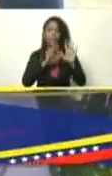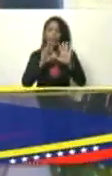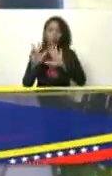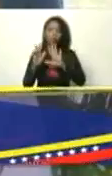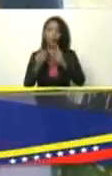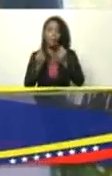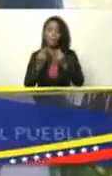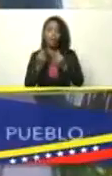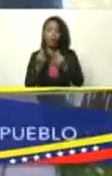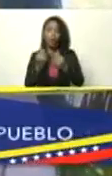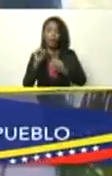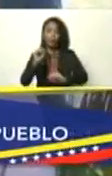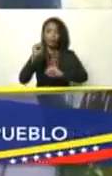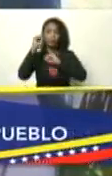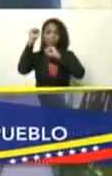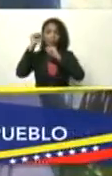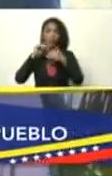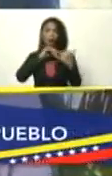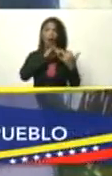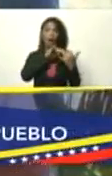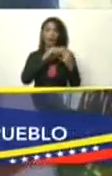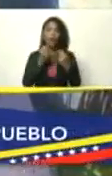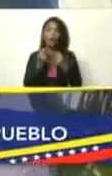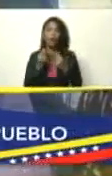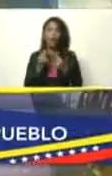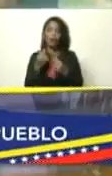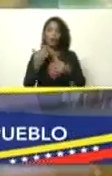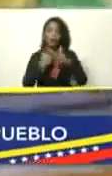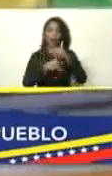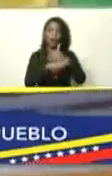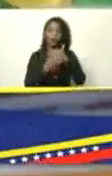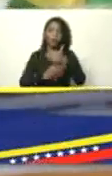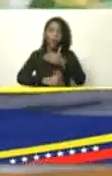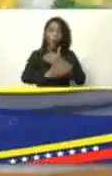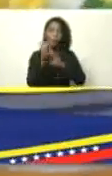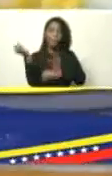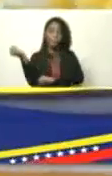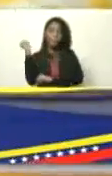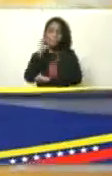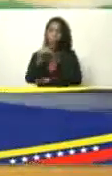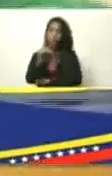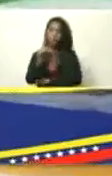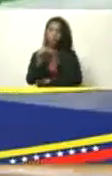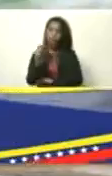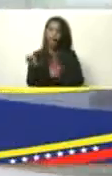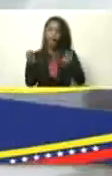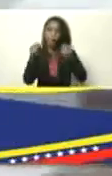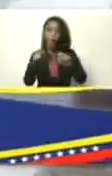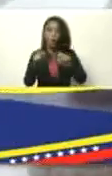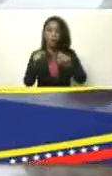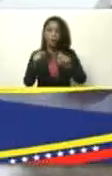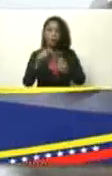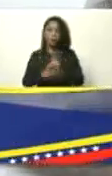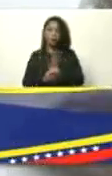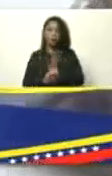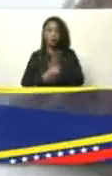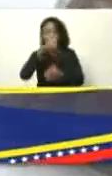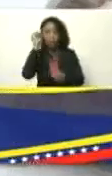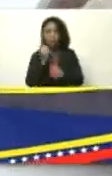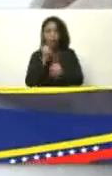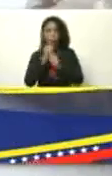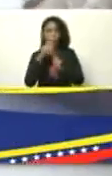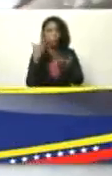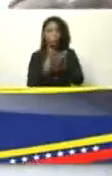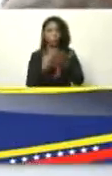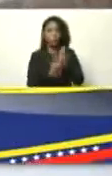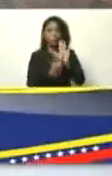son héroes y heroínas de la guerra económica, que han salido adelante, que han derrotado el bloqueo. Su trabajo ha demostrado que nosotros